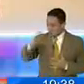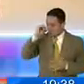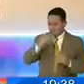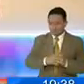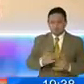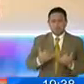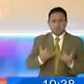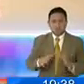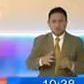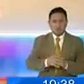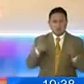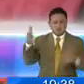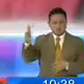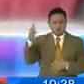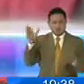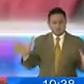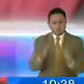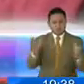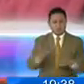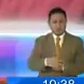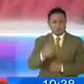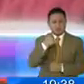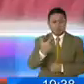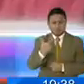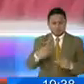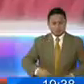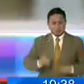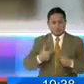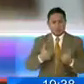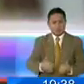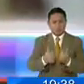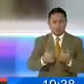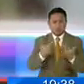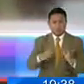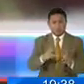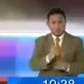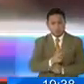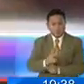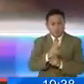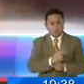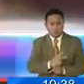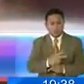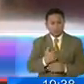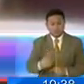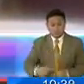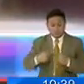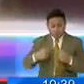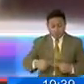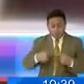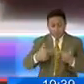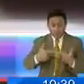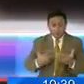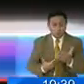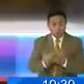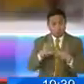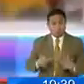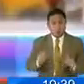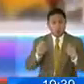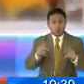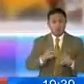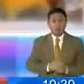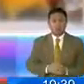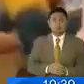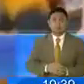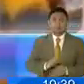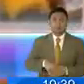Ahora ella da charlas motivacionales, pues dice que la vida es un tesoro que debemos preservar y hacer de cada día una oportunidad. Siempre